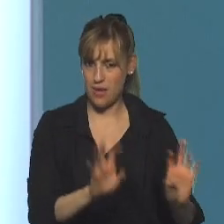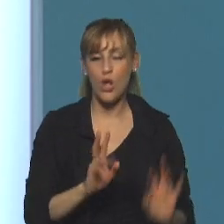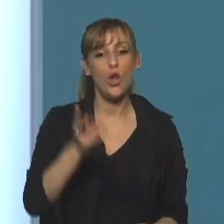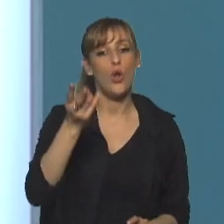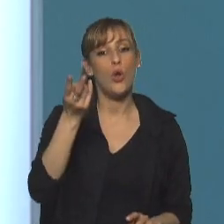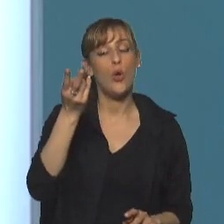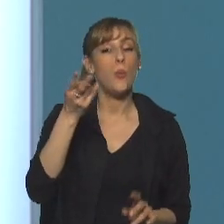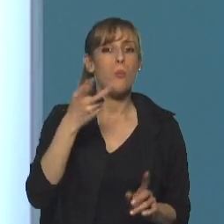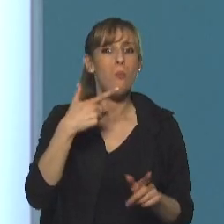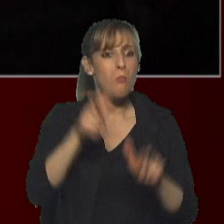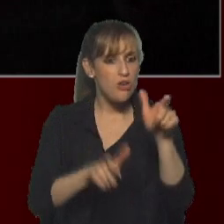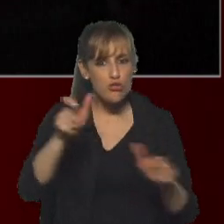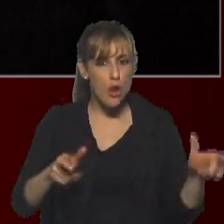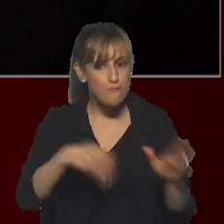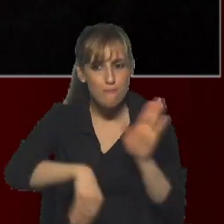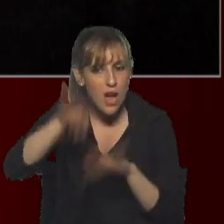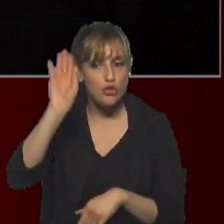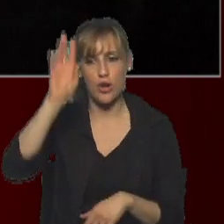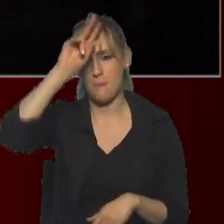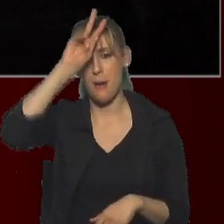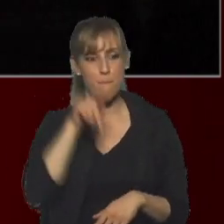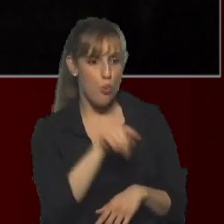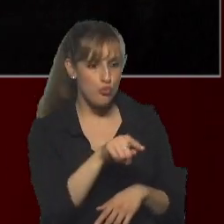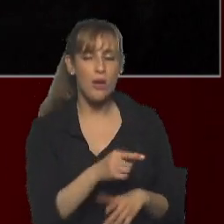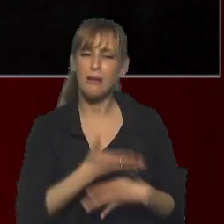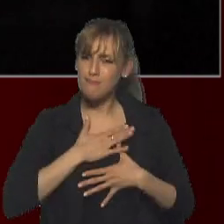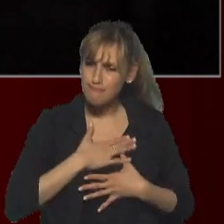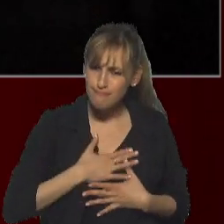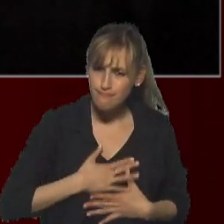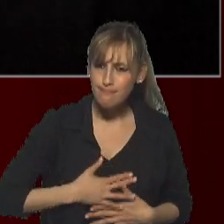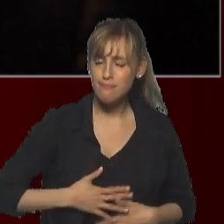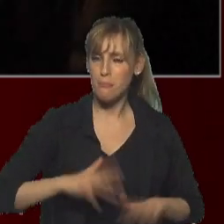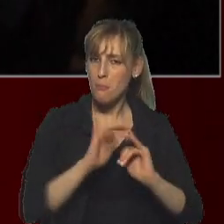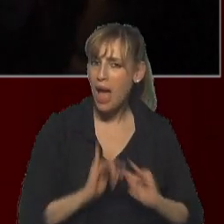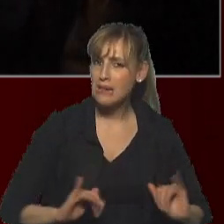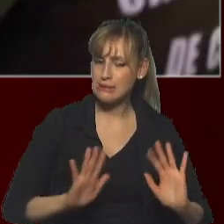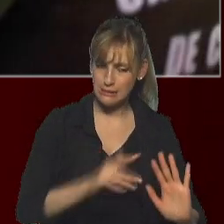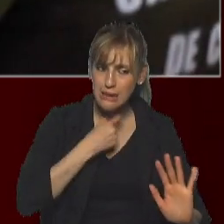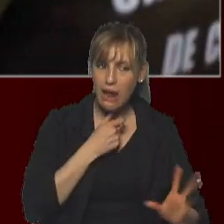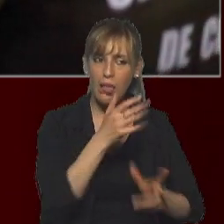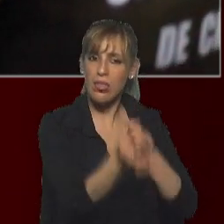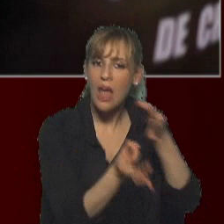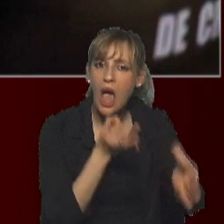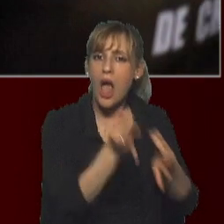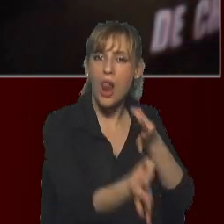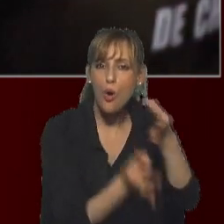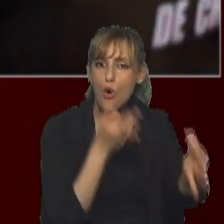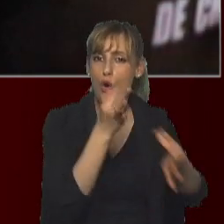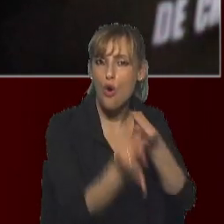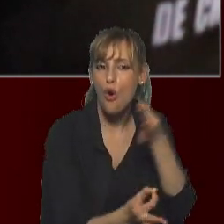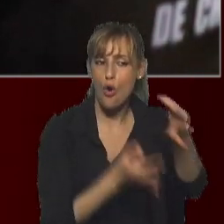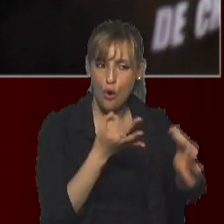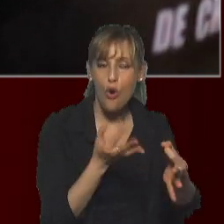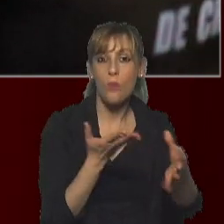pacíficas, son comunidades que dialogan con el Estado y que sufren hoy día la represión del Estado por una deuda histórica que nadie ha